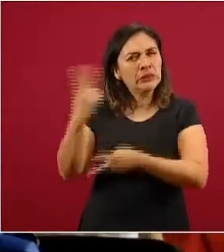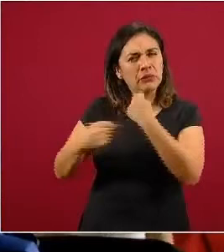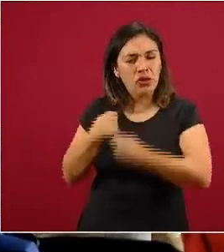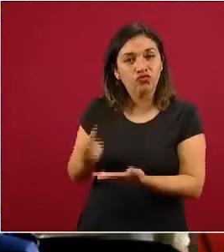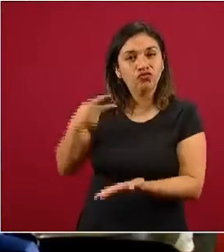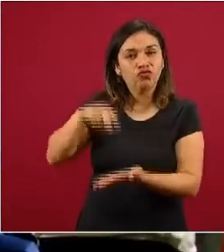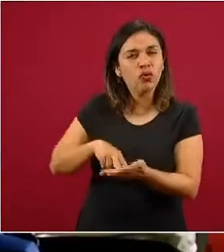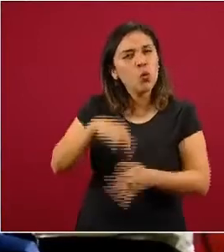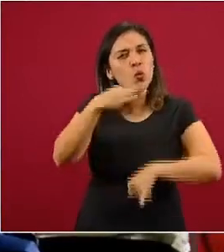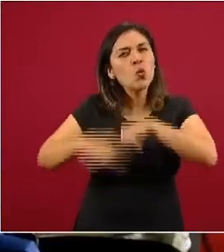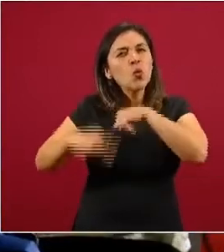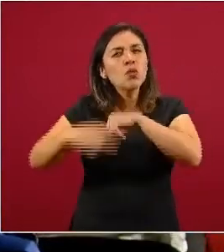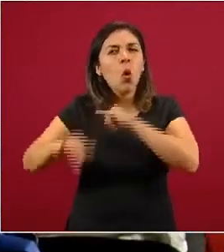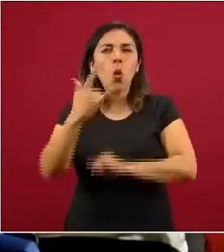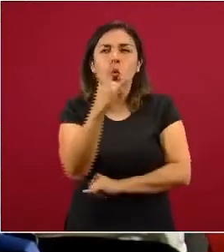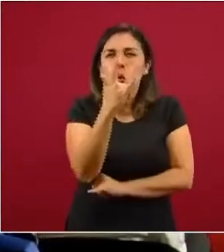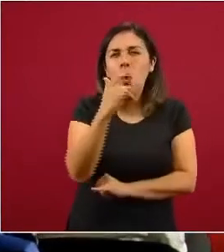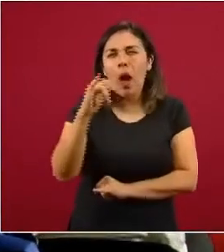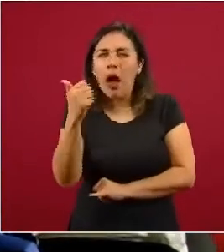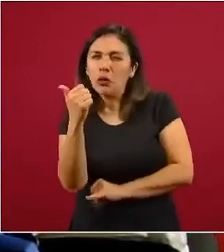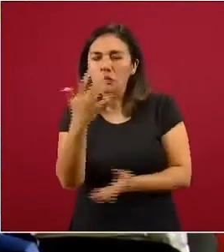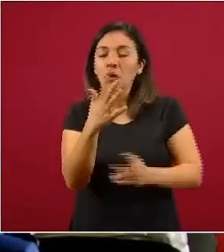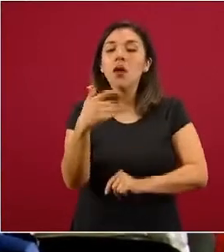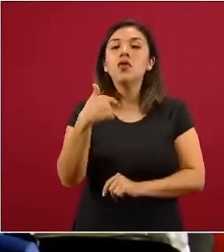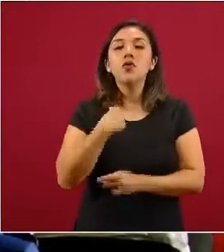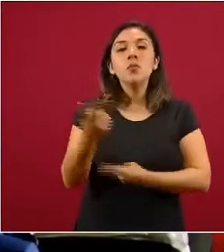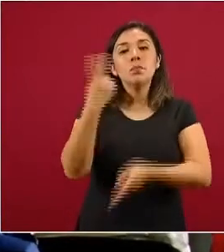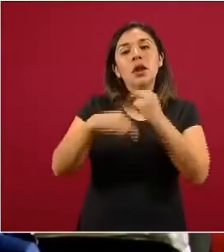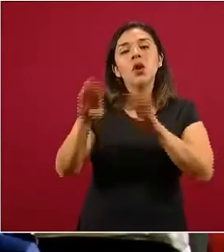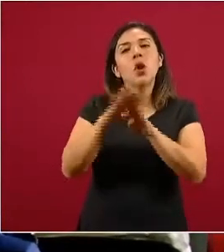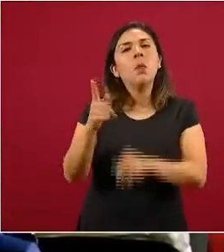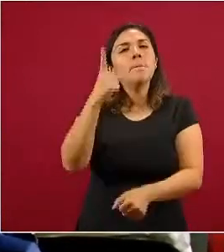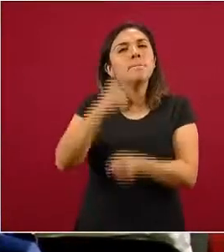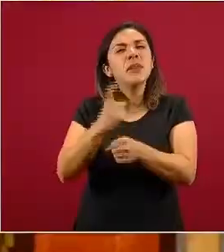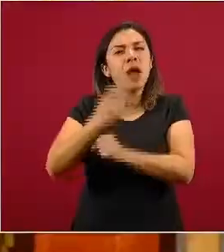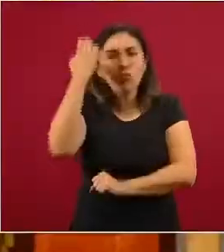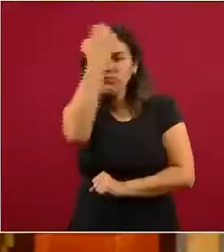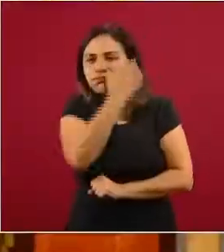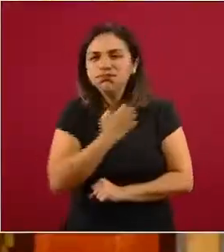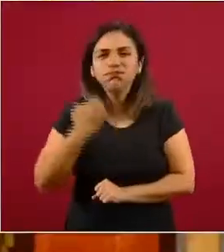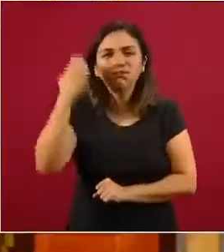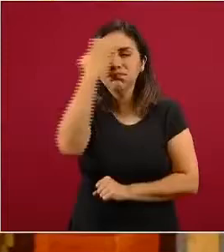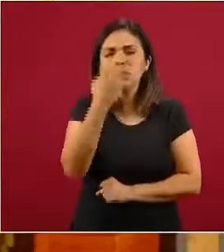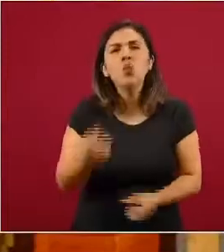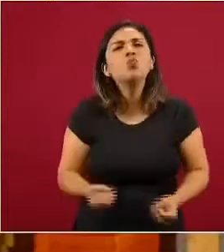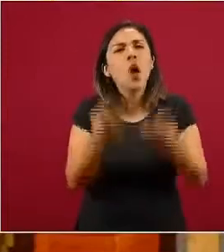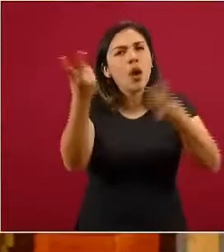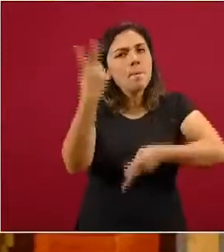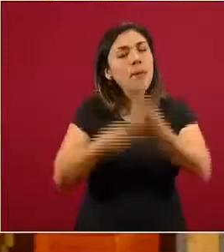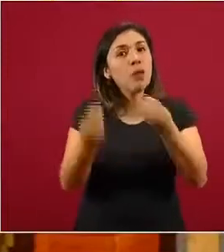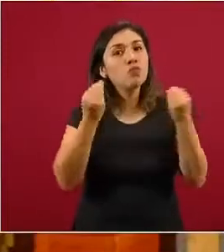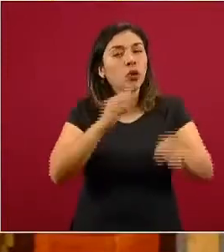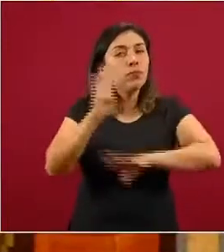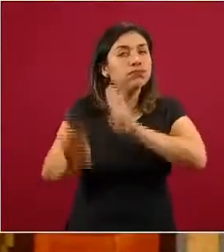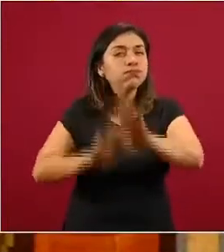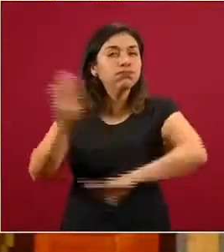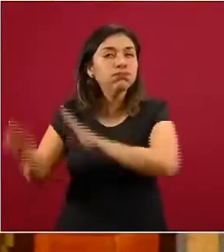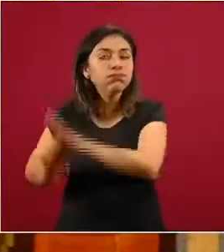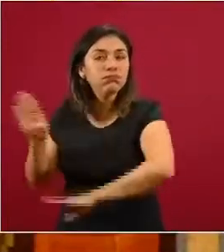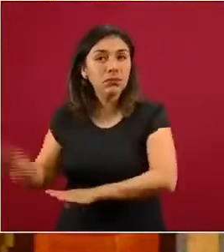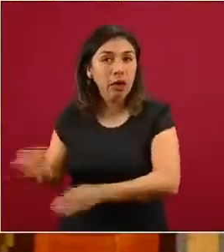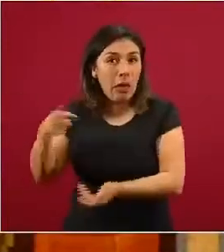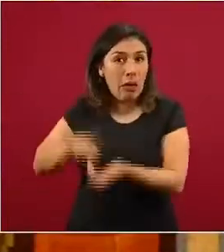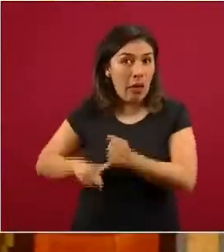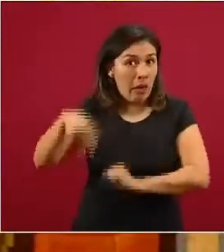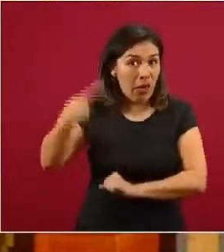ocupación en las unidades, en las camas de cuidados críticos. Aguascalientes, Colima, Nuevo León y la Ciudad de